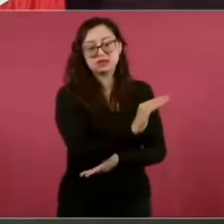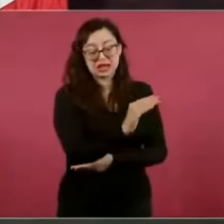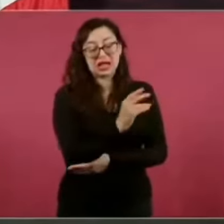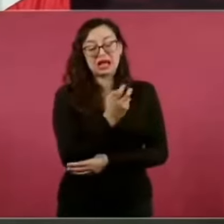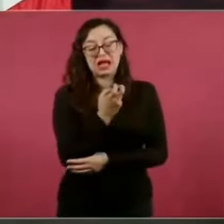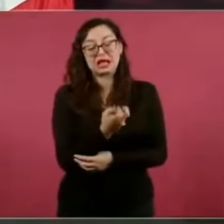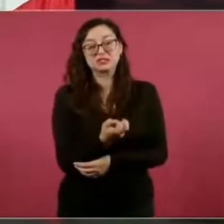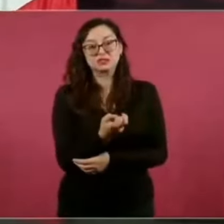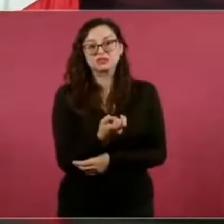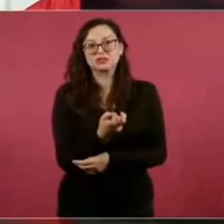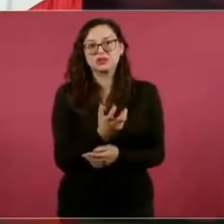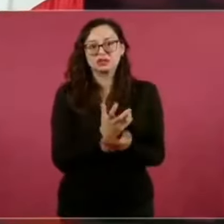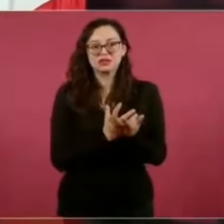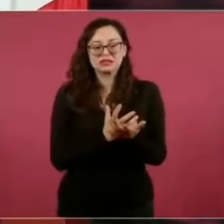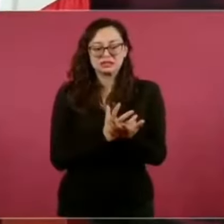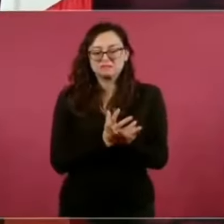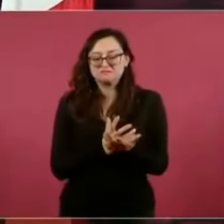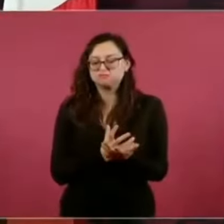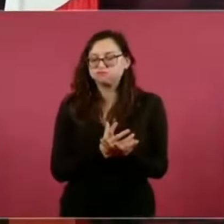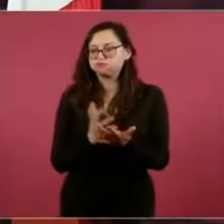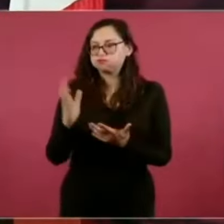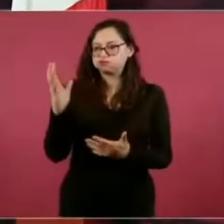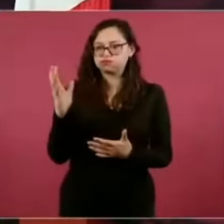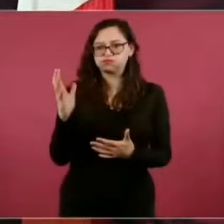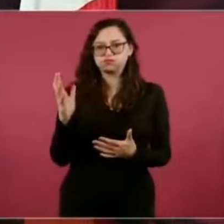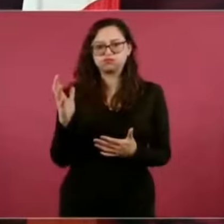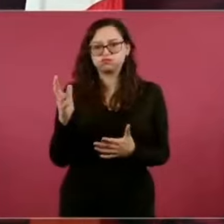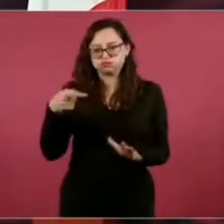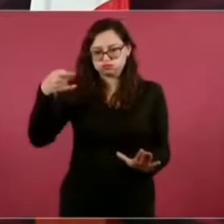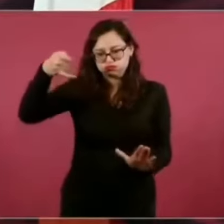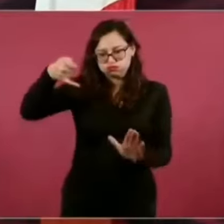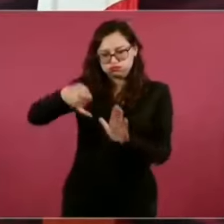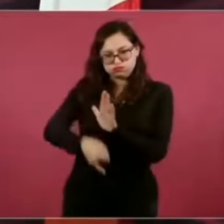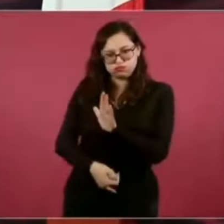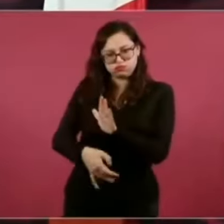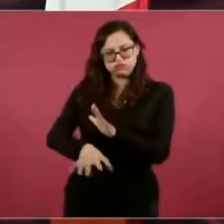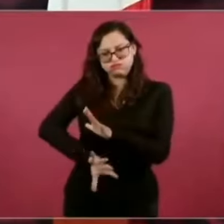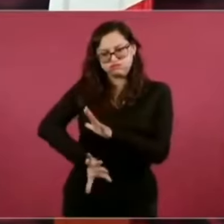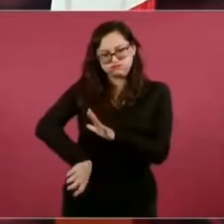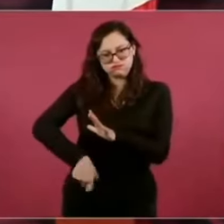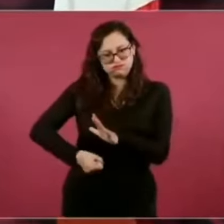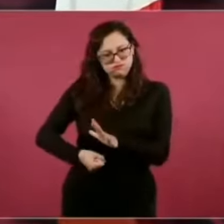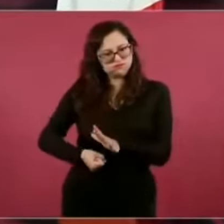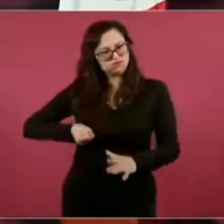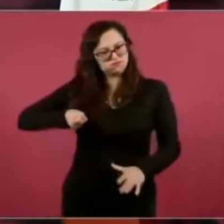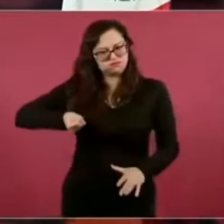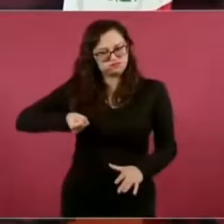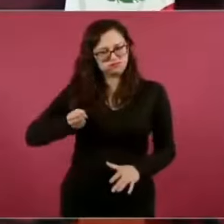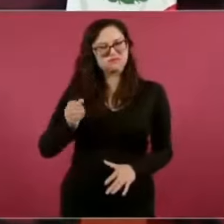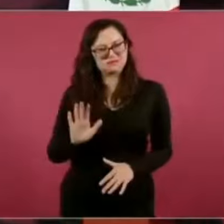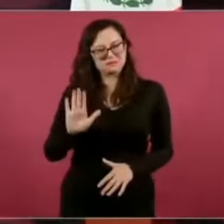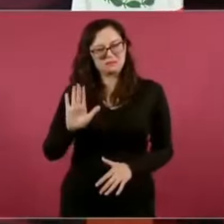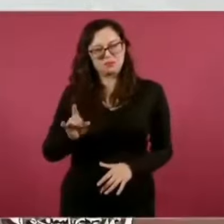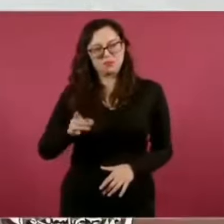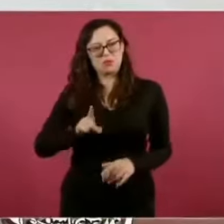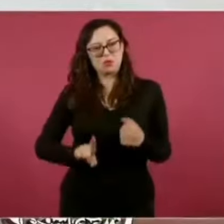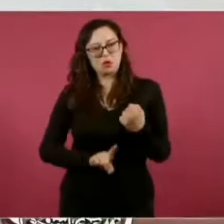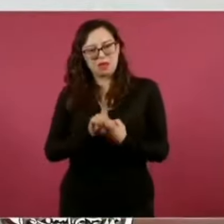en el entendido que la palabra, el término radical viene de raíz. Entonces estamos arrancando de raíz la